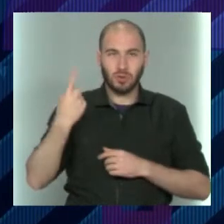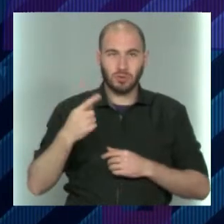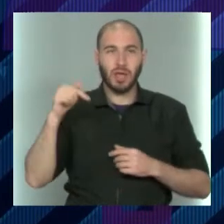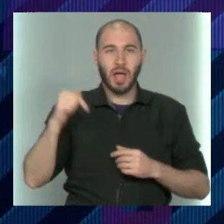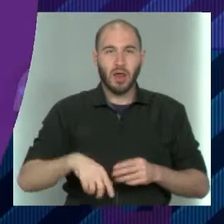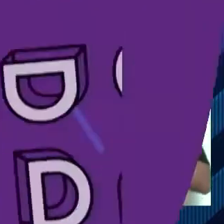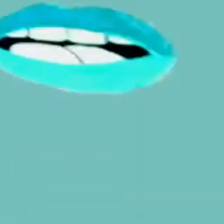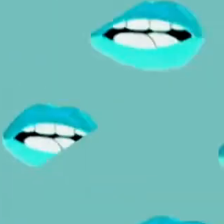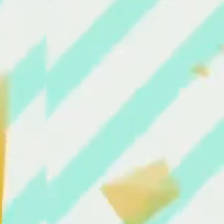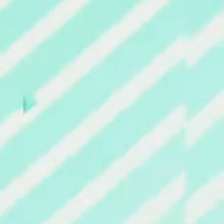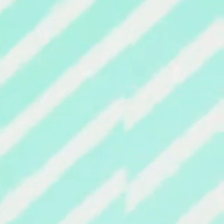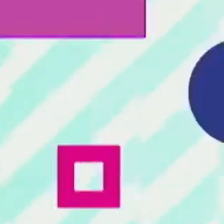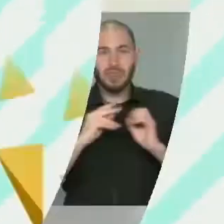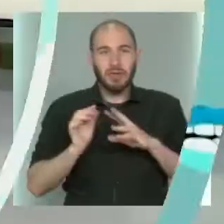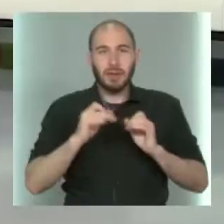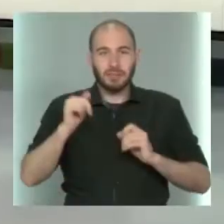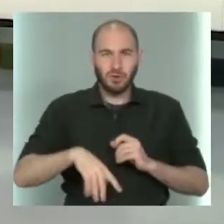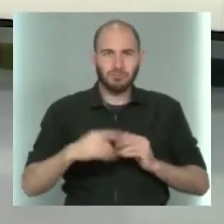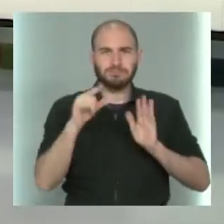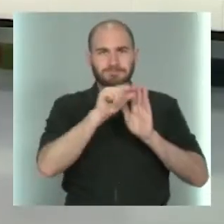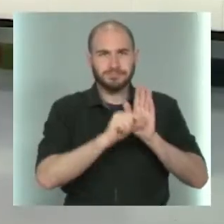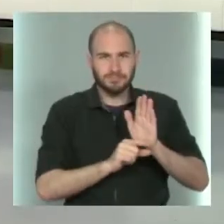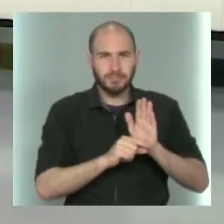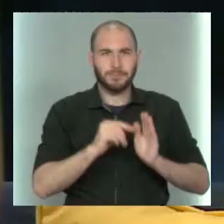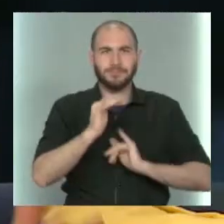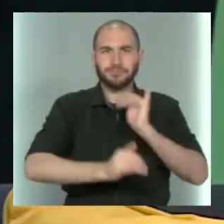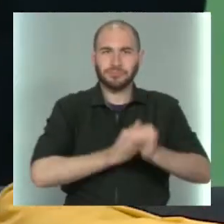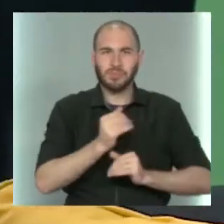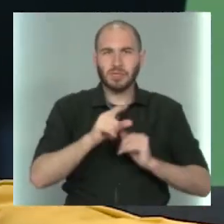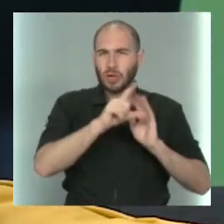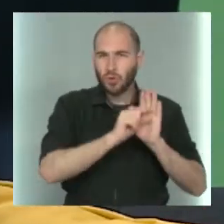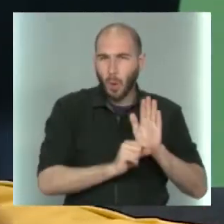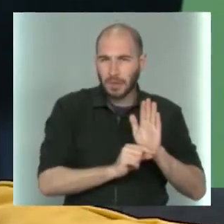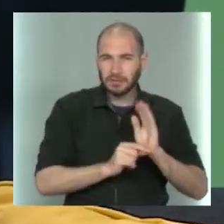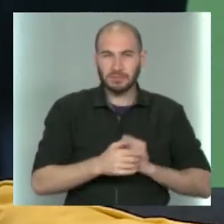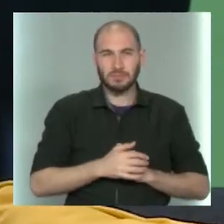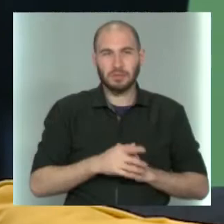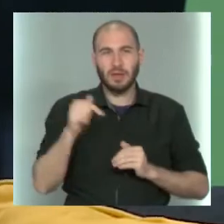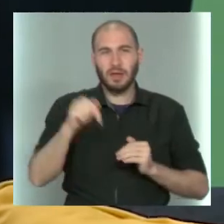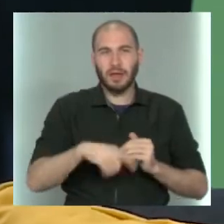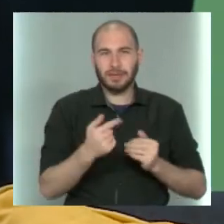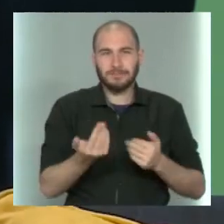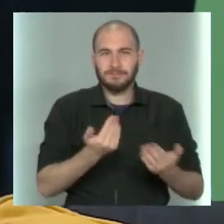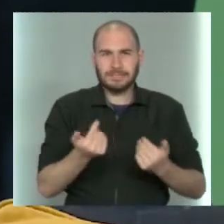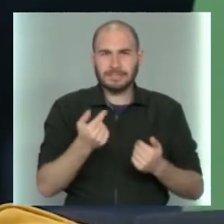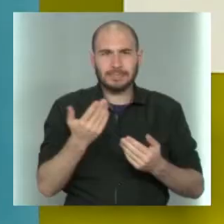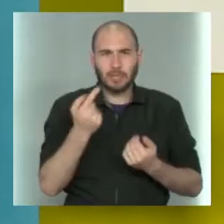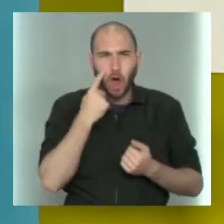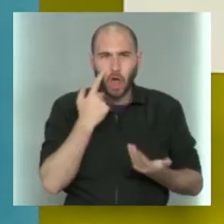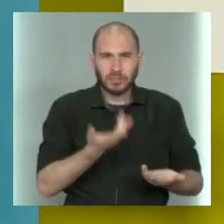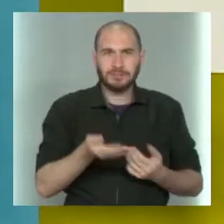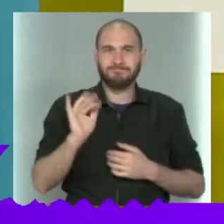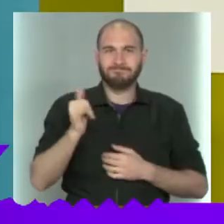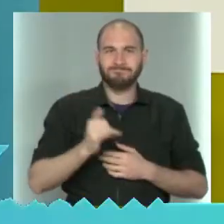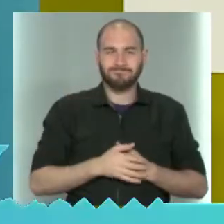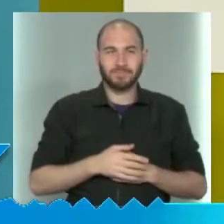manera abrimos el debate del día de hoy con algunas cifras que se enfrentan, con algunas cifras que de alguna forma no terminamos de conocer. Exactamente,